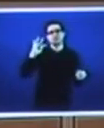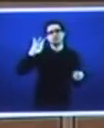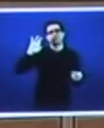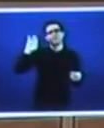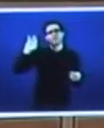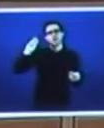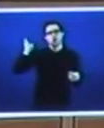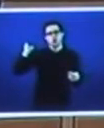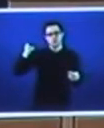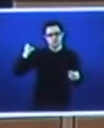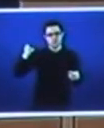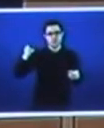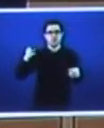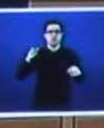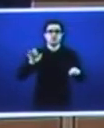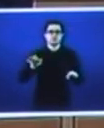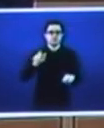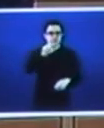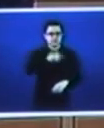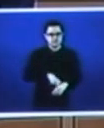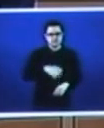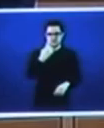quero decir os afectados,